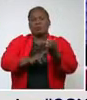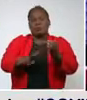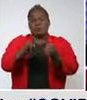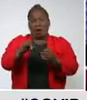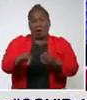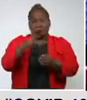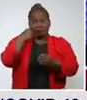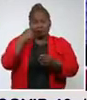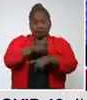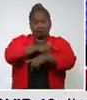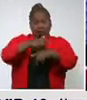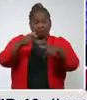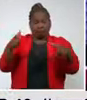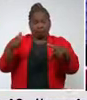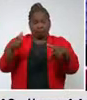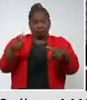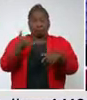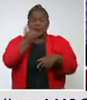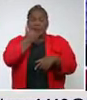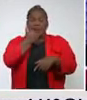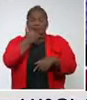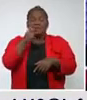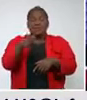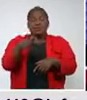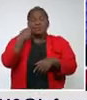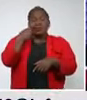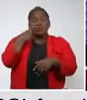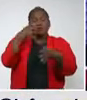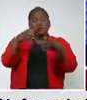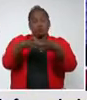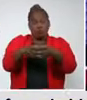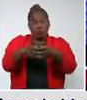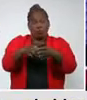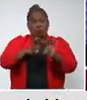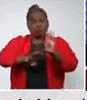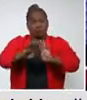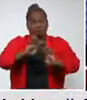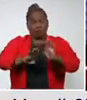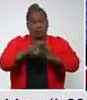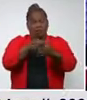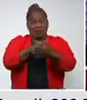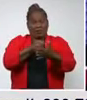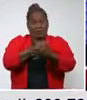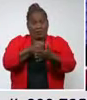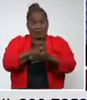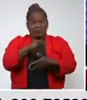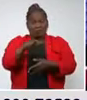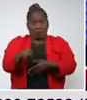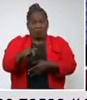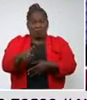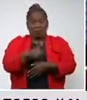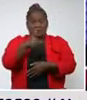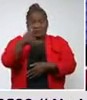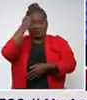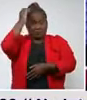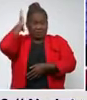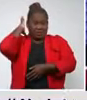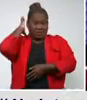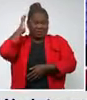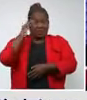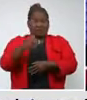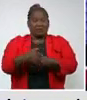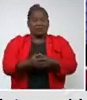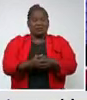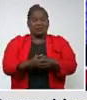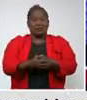de la enfermedad. Ayer, en el grupo temporal para el enfrentamiento a la COVID-19, el presidente de la República, Miguel Díaz-Canel Bermúdez, pues